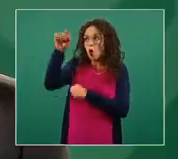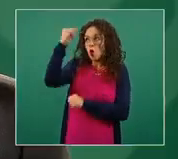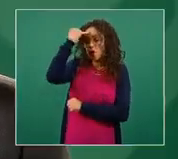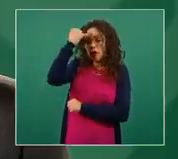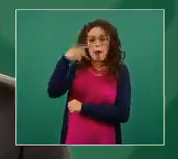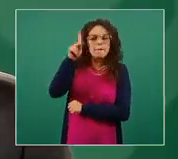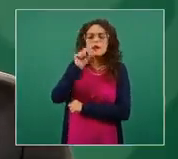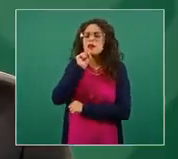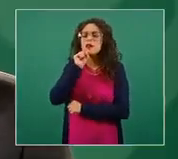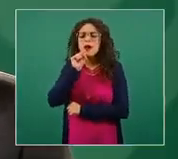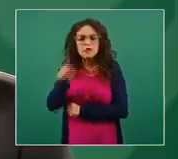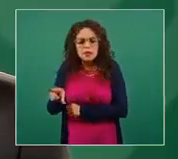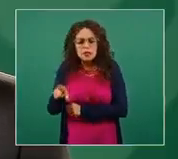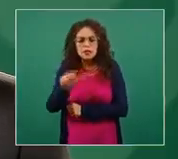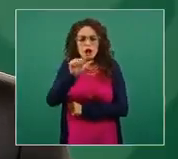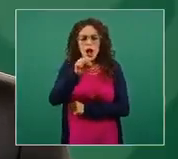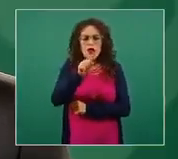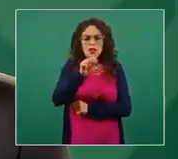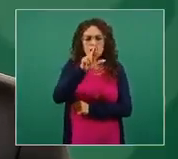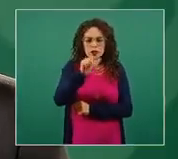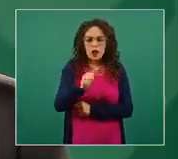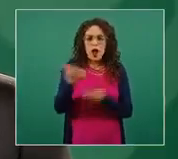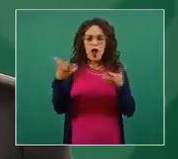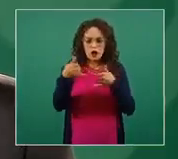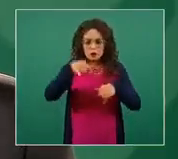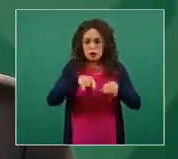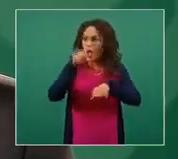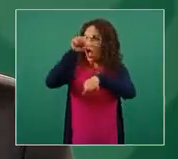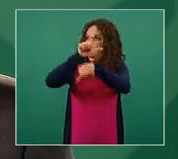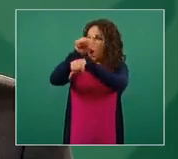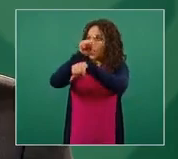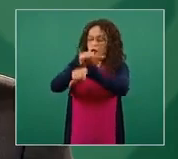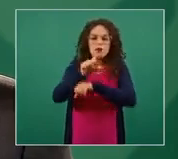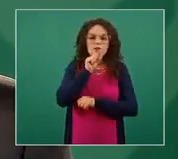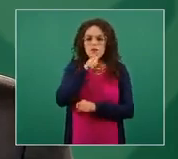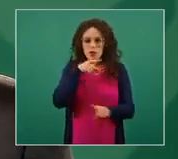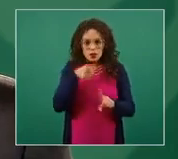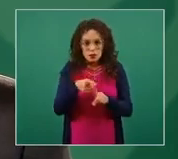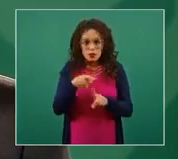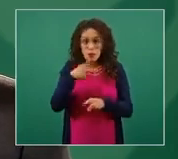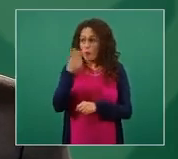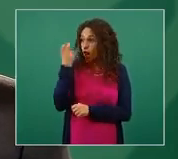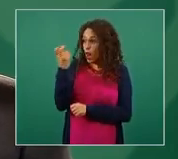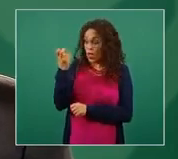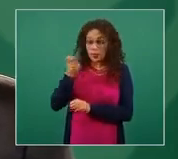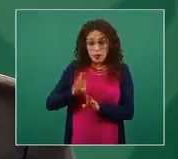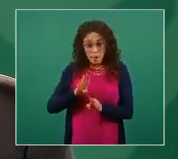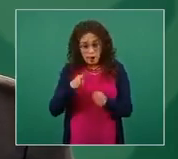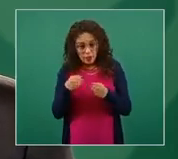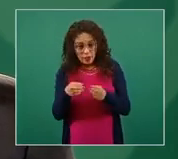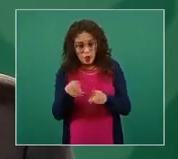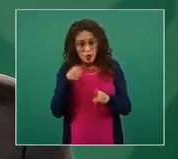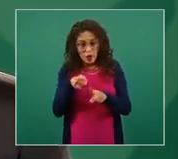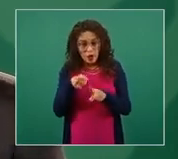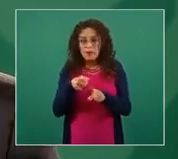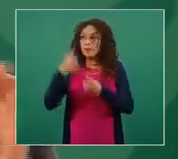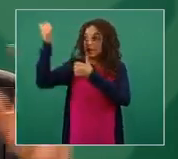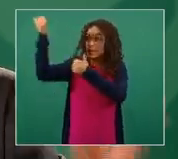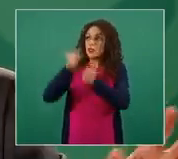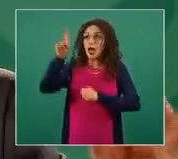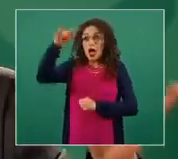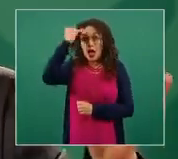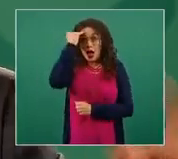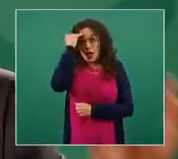Astra como la que se fabrica en Argentina, esta en particular, la que se exportará de India,